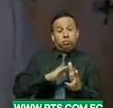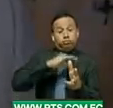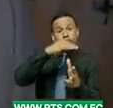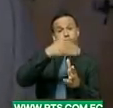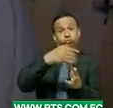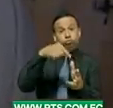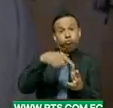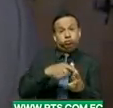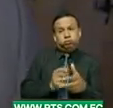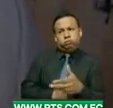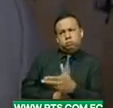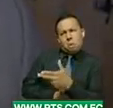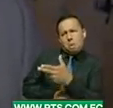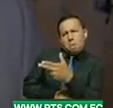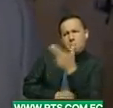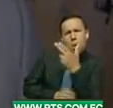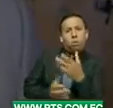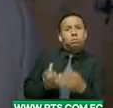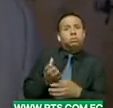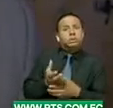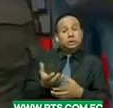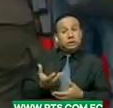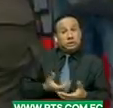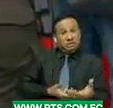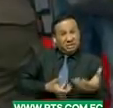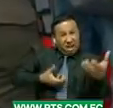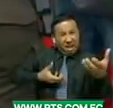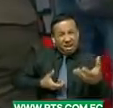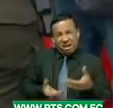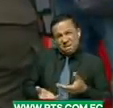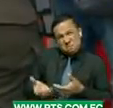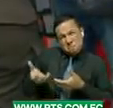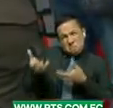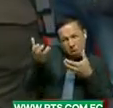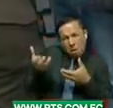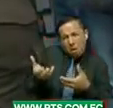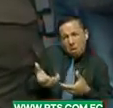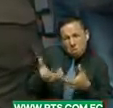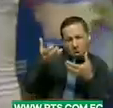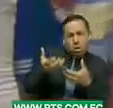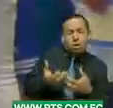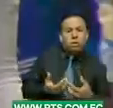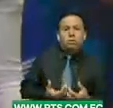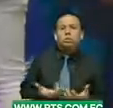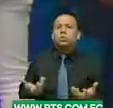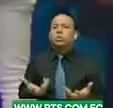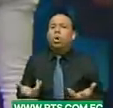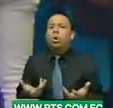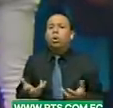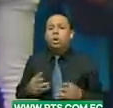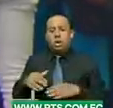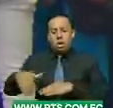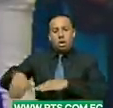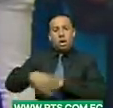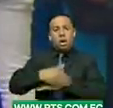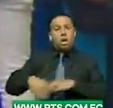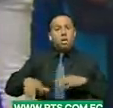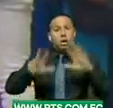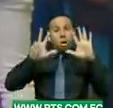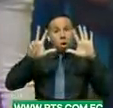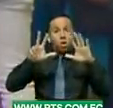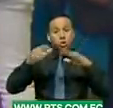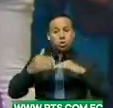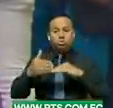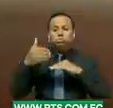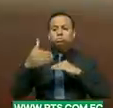proceden a disparar, se presume con armas largas. Ocurrió en la cooperativa Unidos por la Paz, a dos cuadras a la entrada de la 8, cerca de la